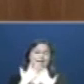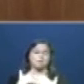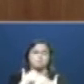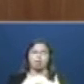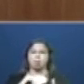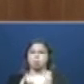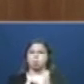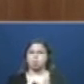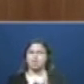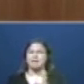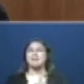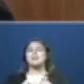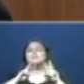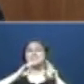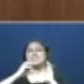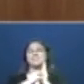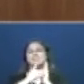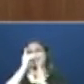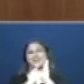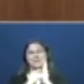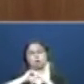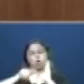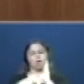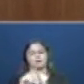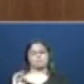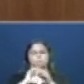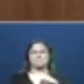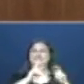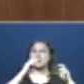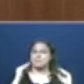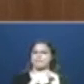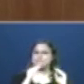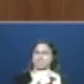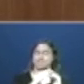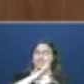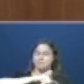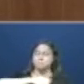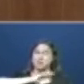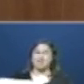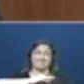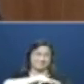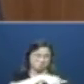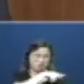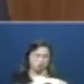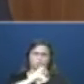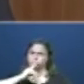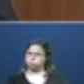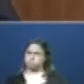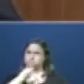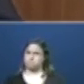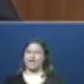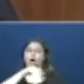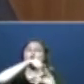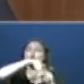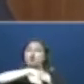de medidas urgentes en materia de vivienda que quiere contribuir a dar una mejor respuesta a estas graves situaciones Su contenido